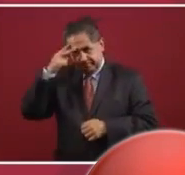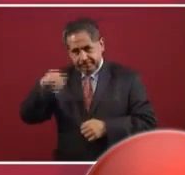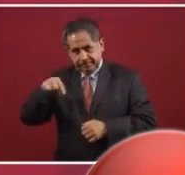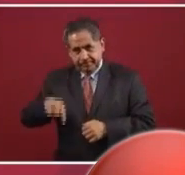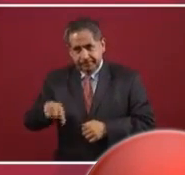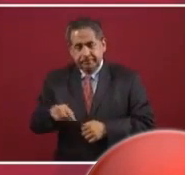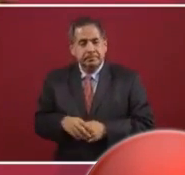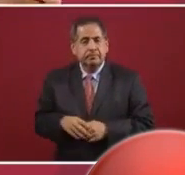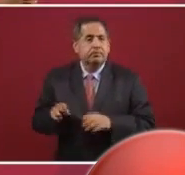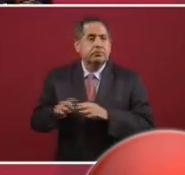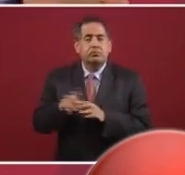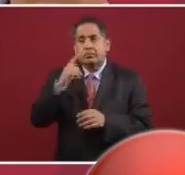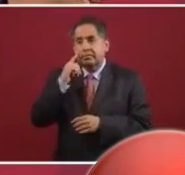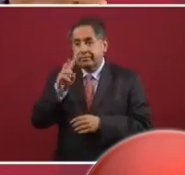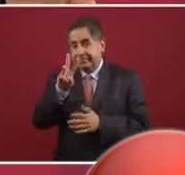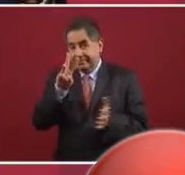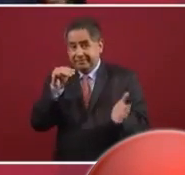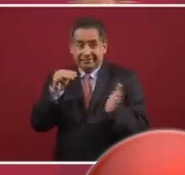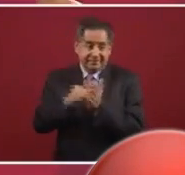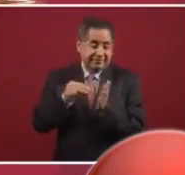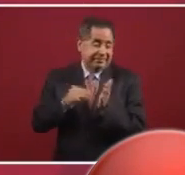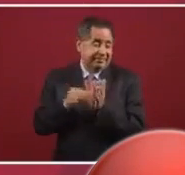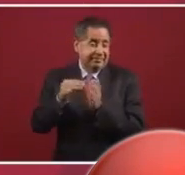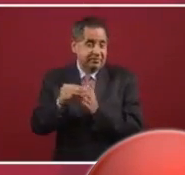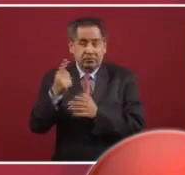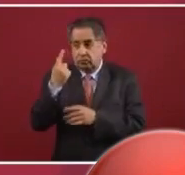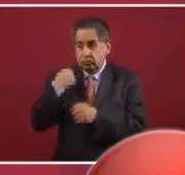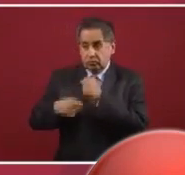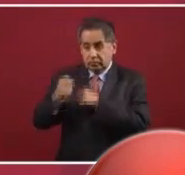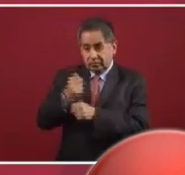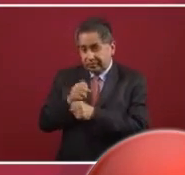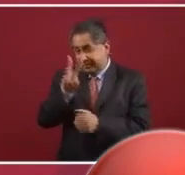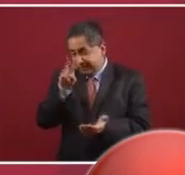de ejercer 3,000 millones el año pasado